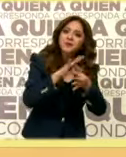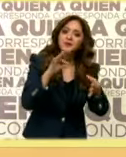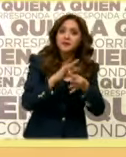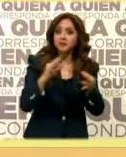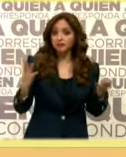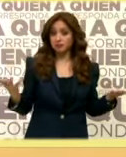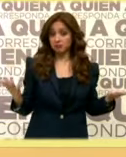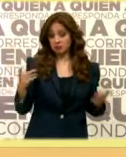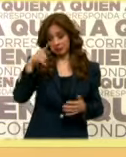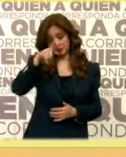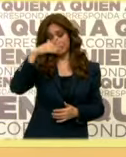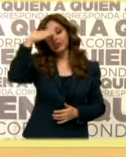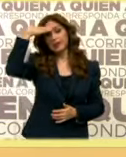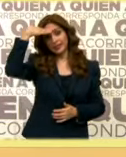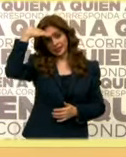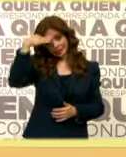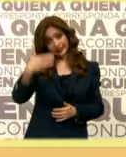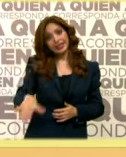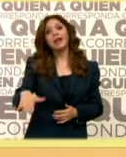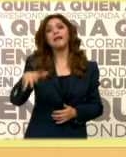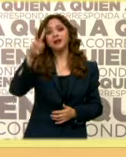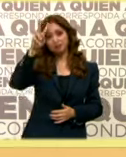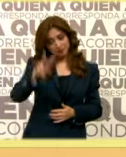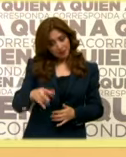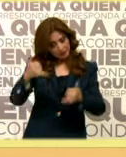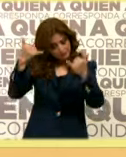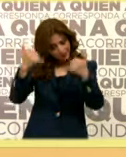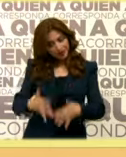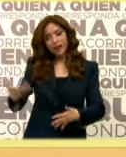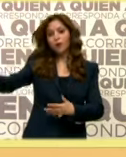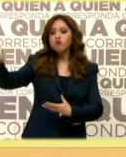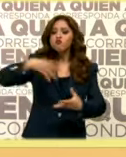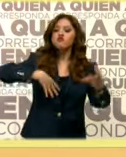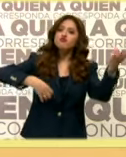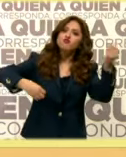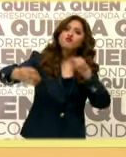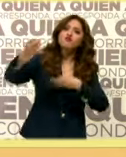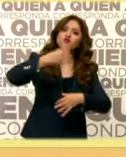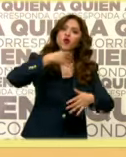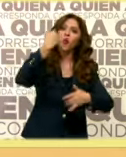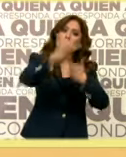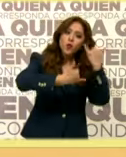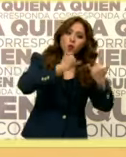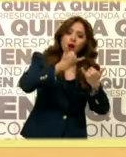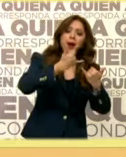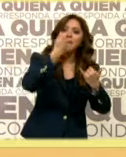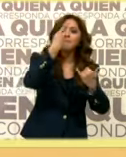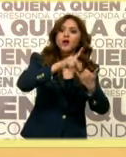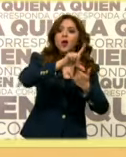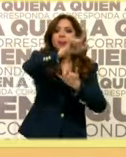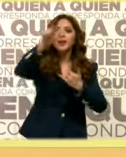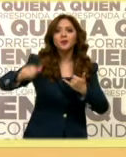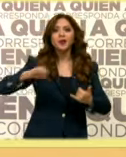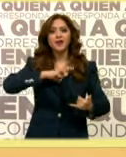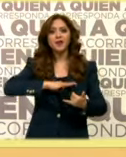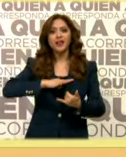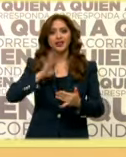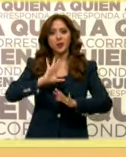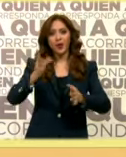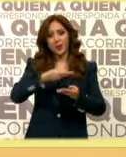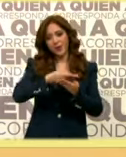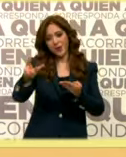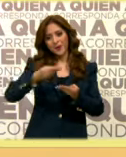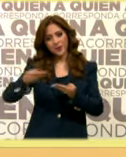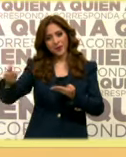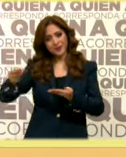Y sabe qué rudo es esto de juntar juguetes, pero qué feliz cuando uno los entrega. Por supuesto. Por